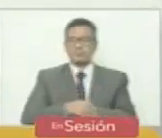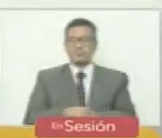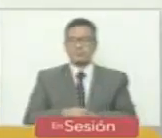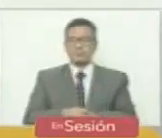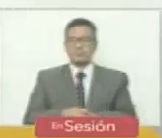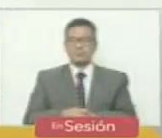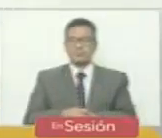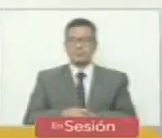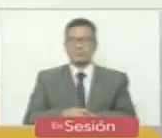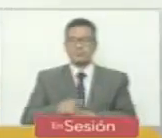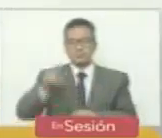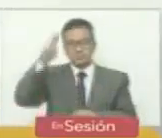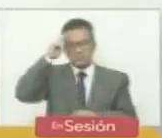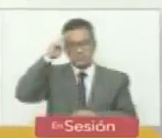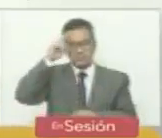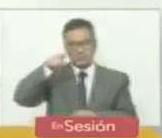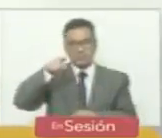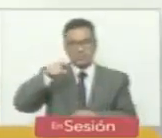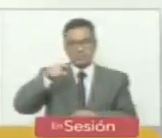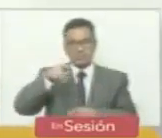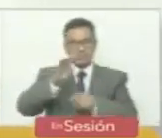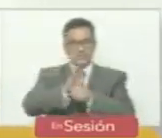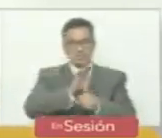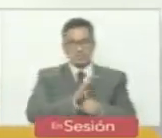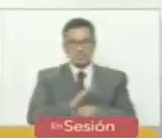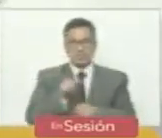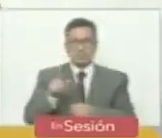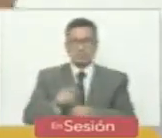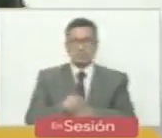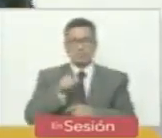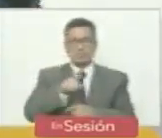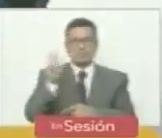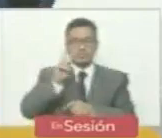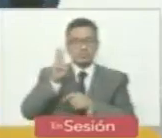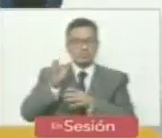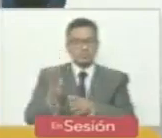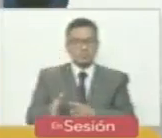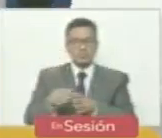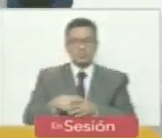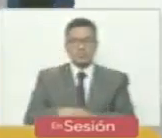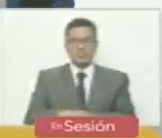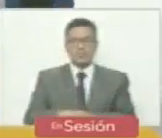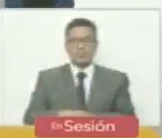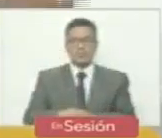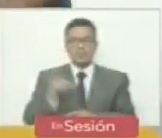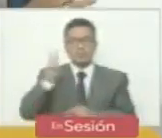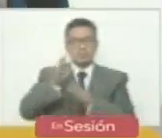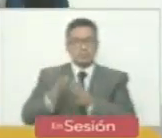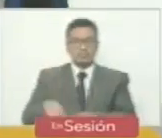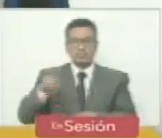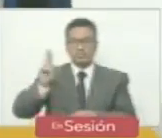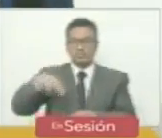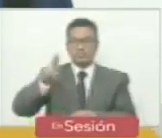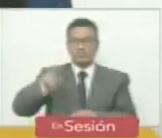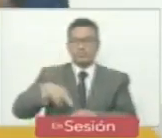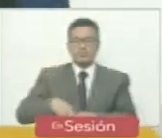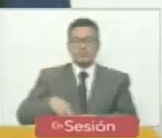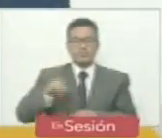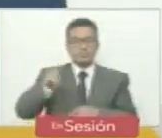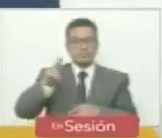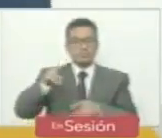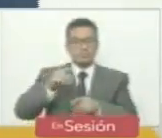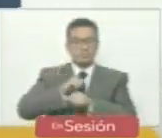en el respeto, en el cuidado de esos venezolanos. Venezuela jamás,